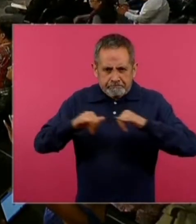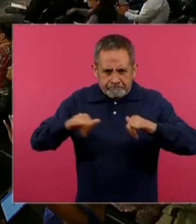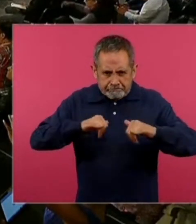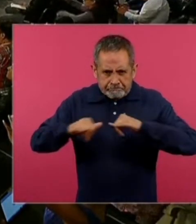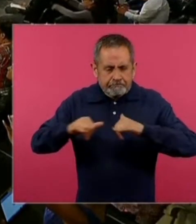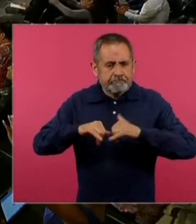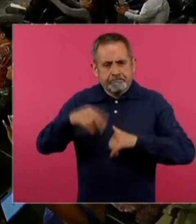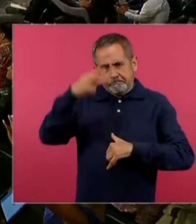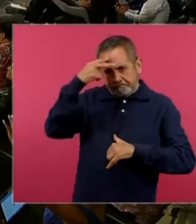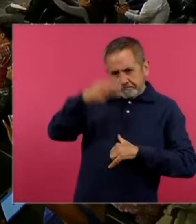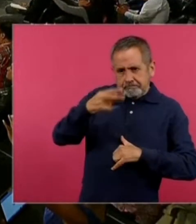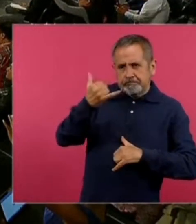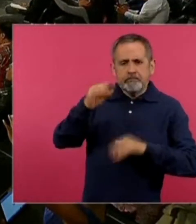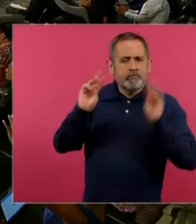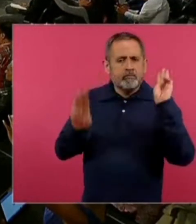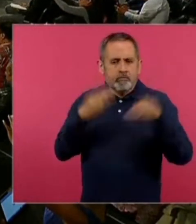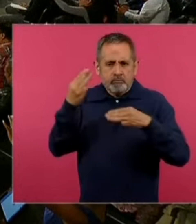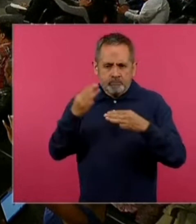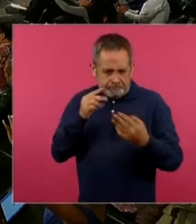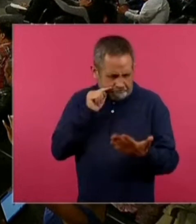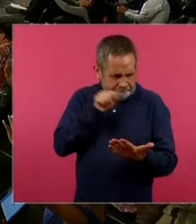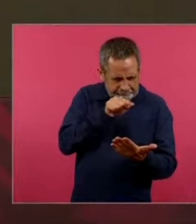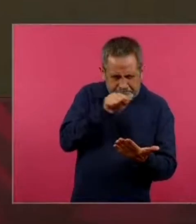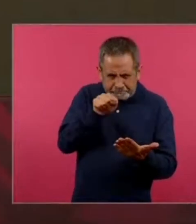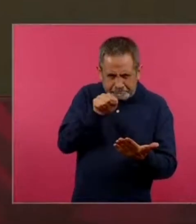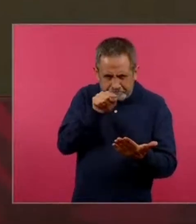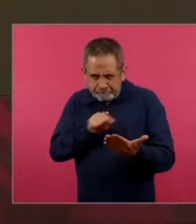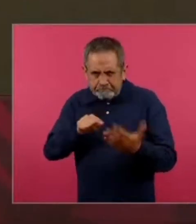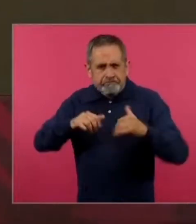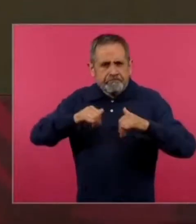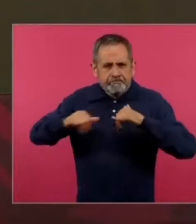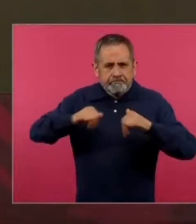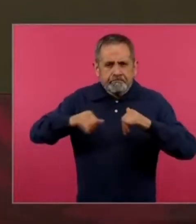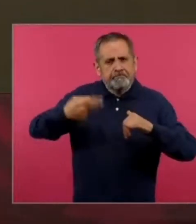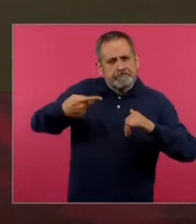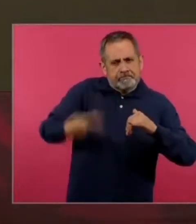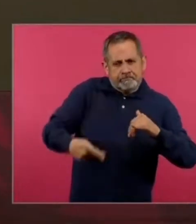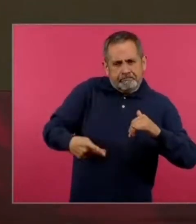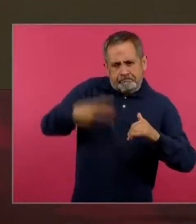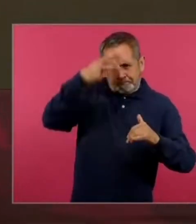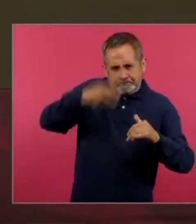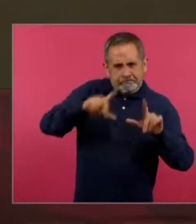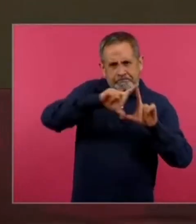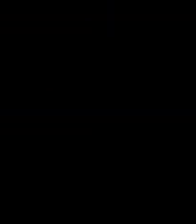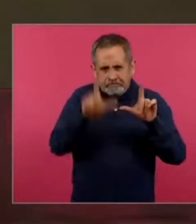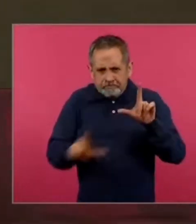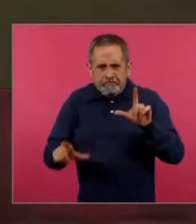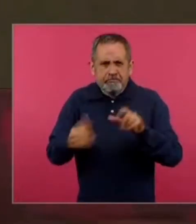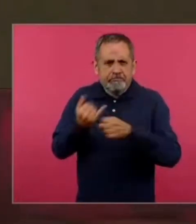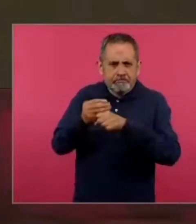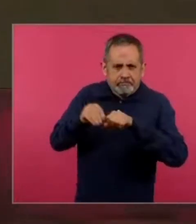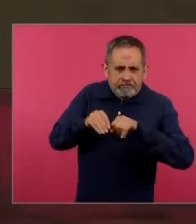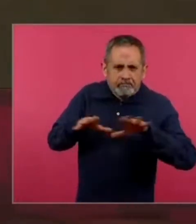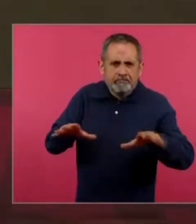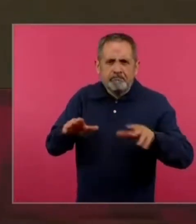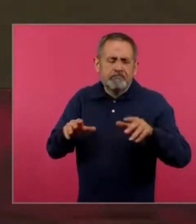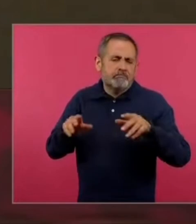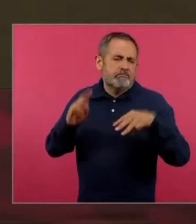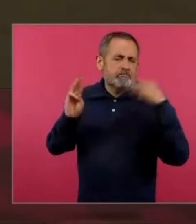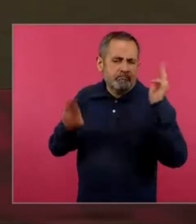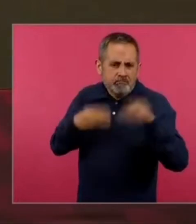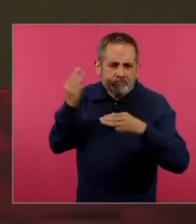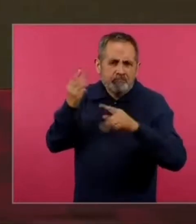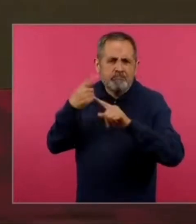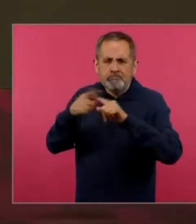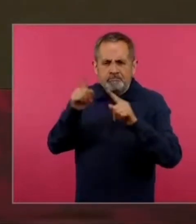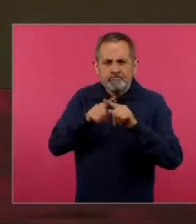supuestos errores ortográficos o conceptuales, inexactitudes en fechas, incluso hay quejas sobre que el contenido es más avanzado de la edad y el